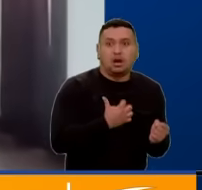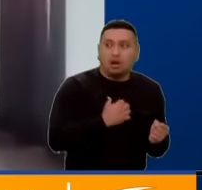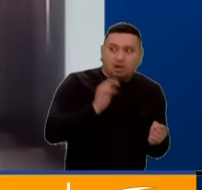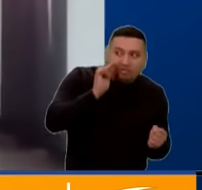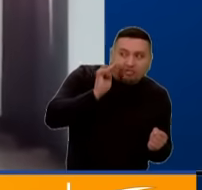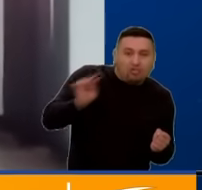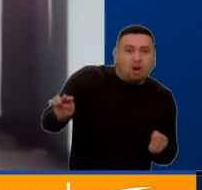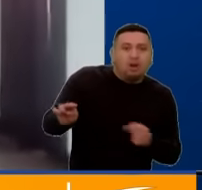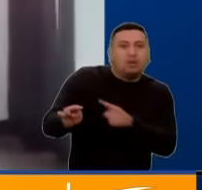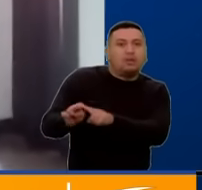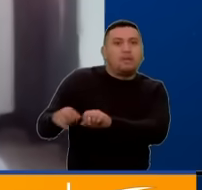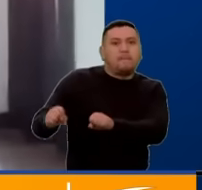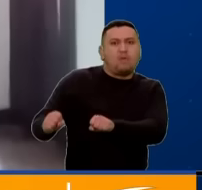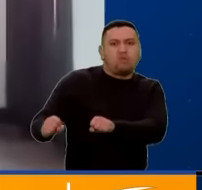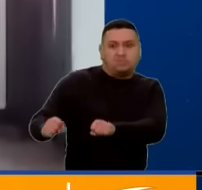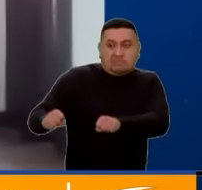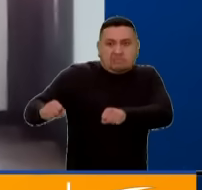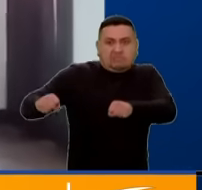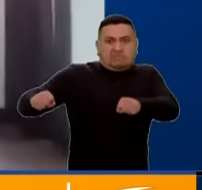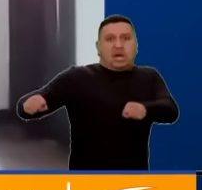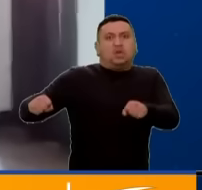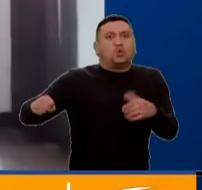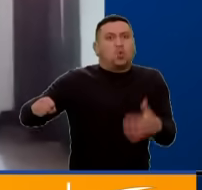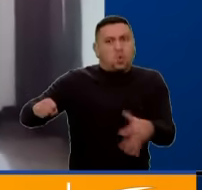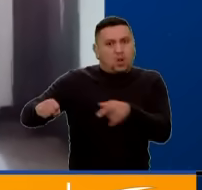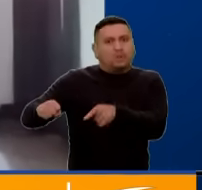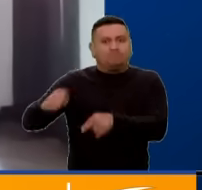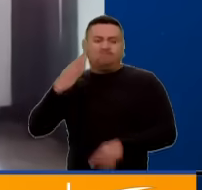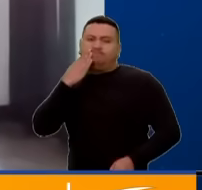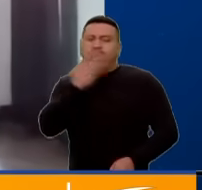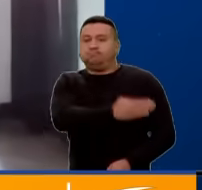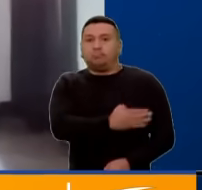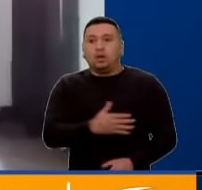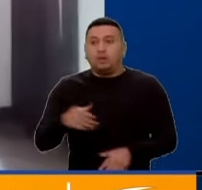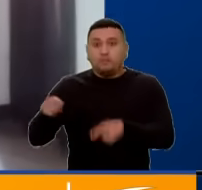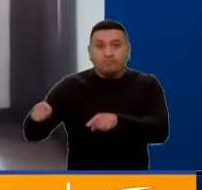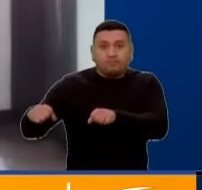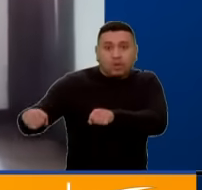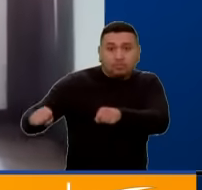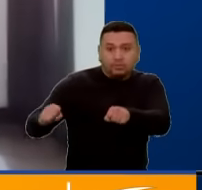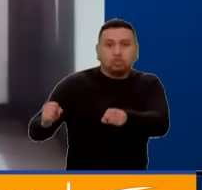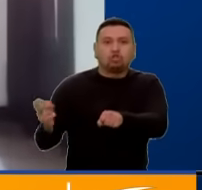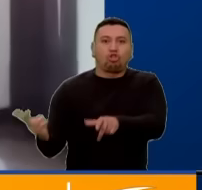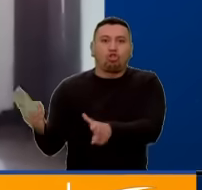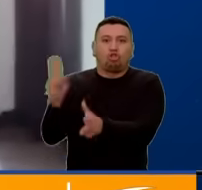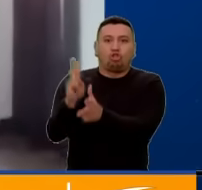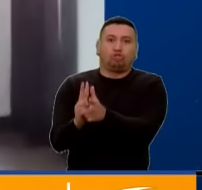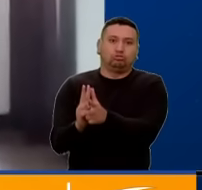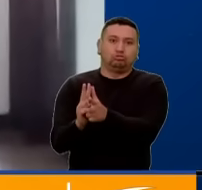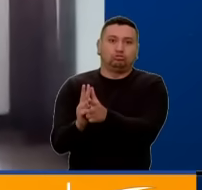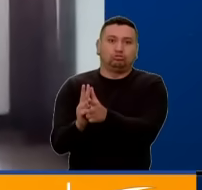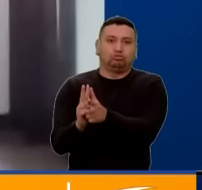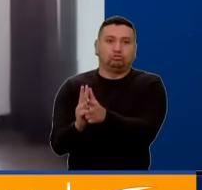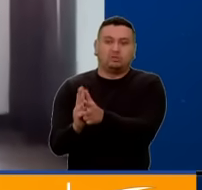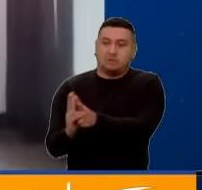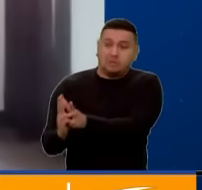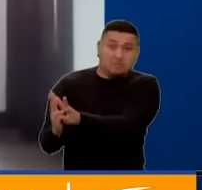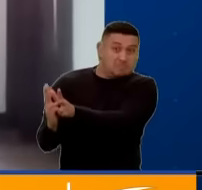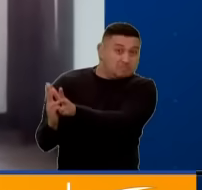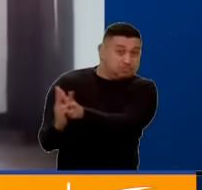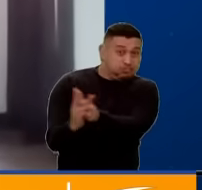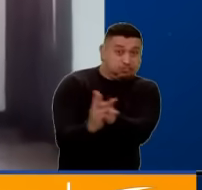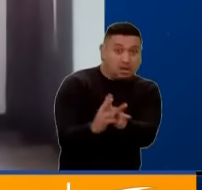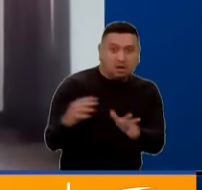motocicleta de alto cilindraje, en la cual vienen dos sujetos y uno de ellos, el parrillero, nos dispara